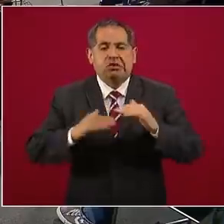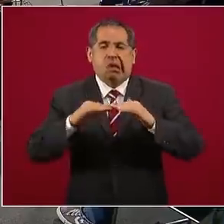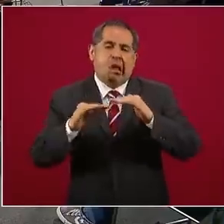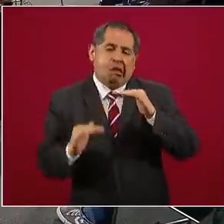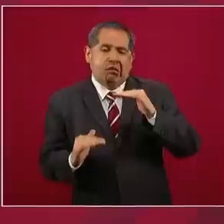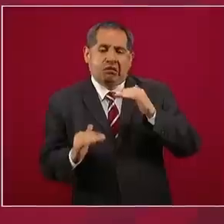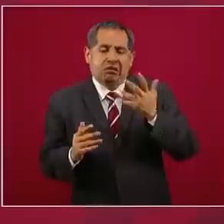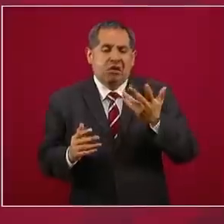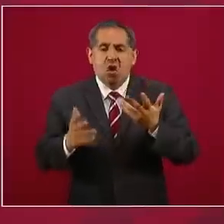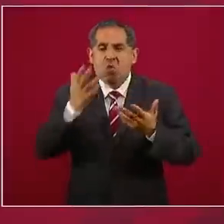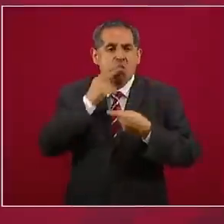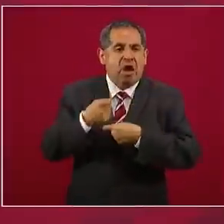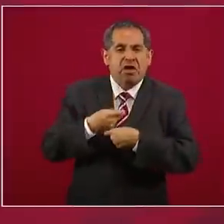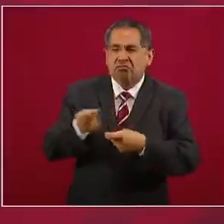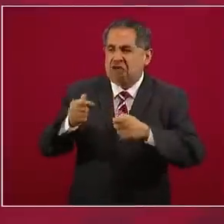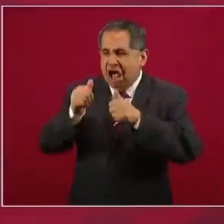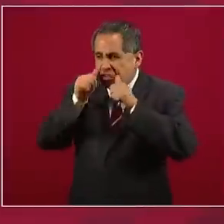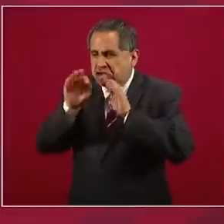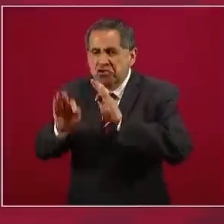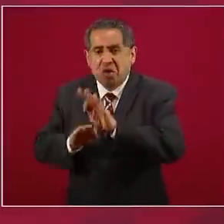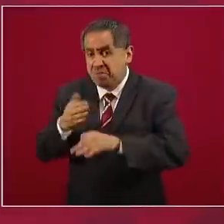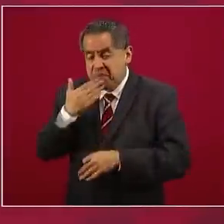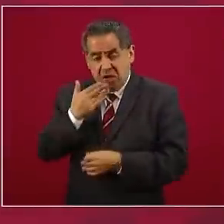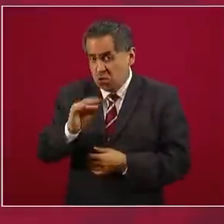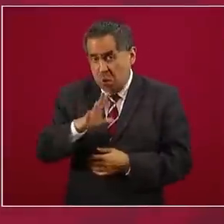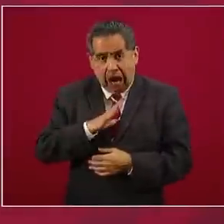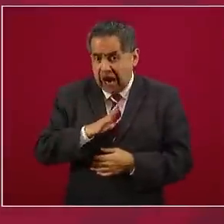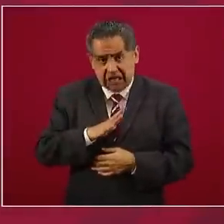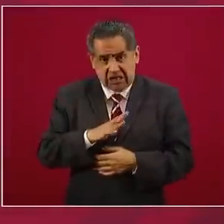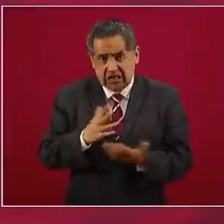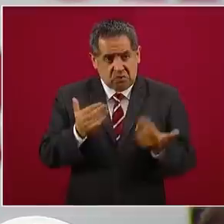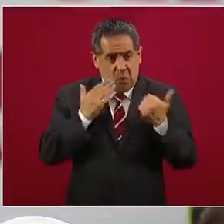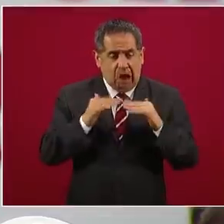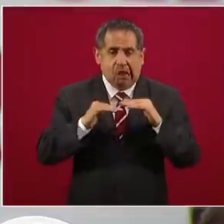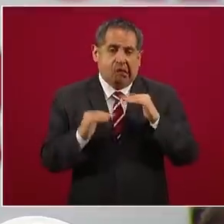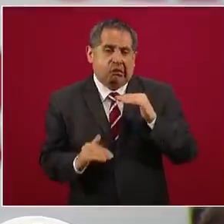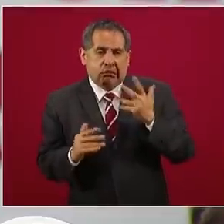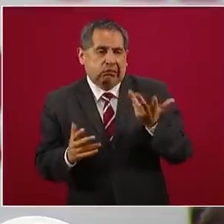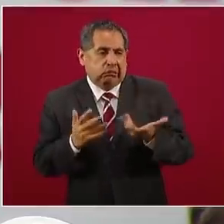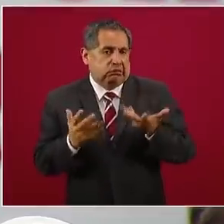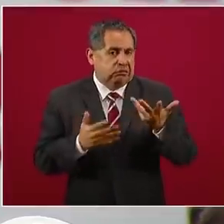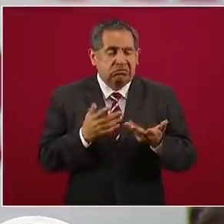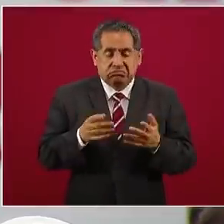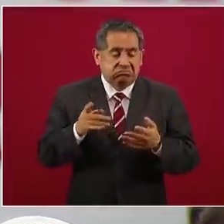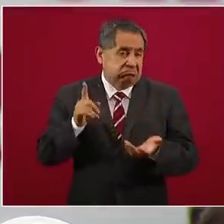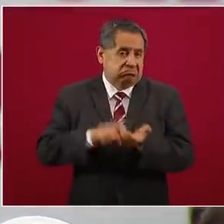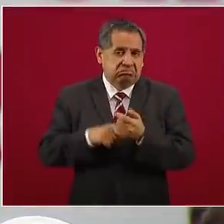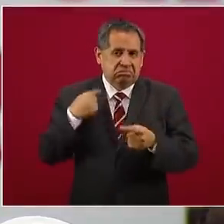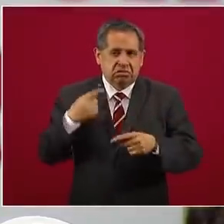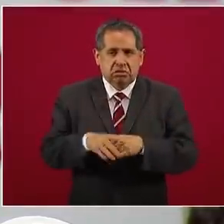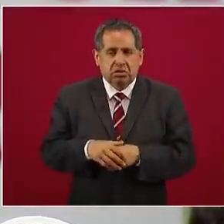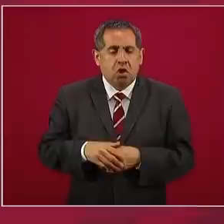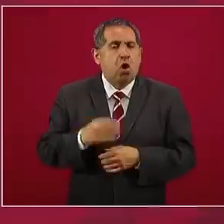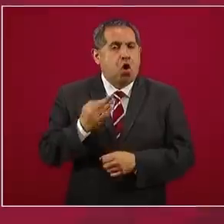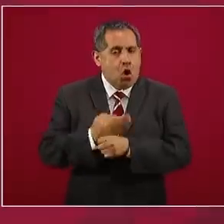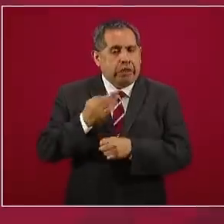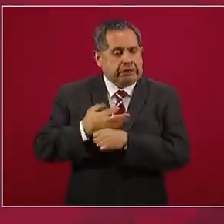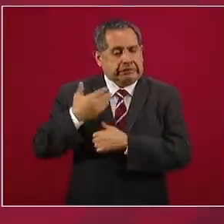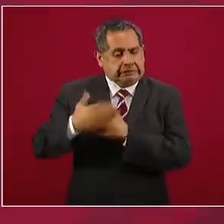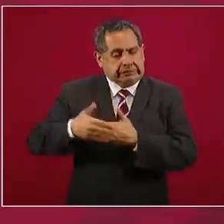enorme distribución desigual de la capacidad del Sistema Nacional de Salud. Espero que tendremos